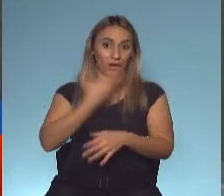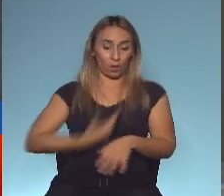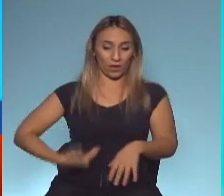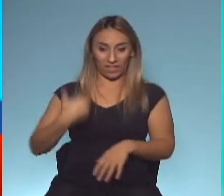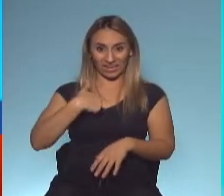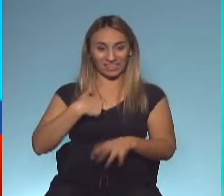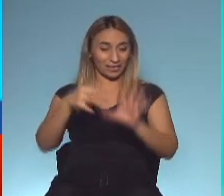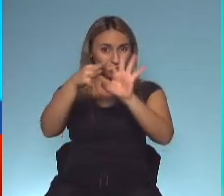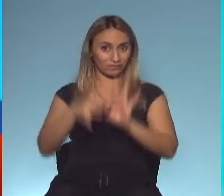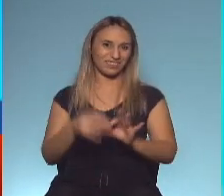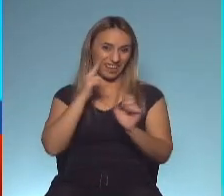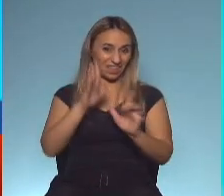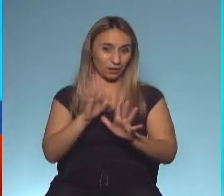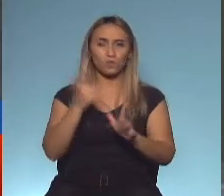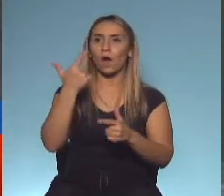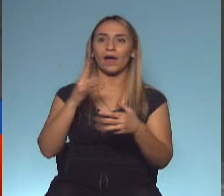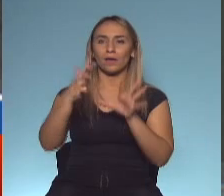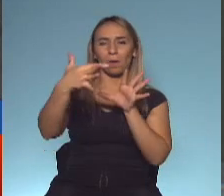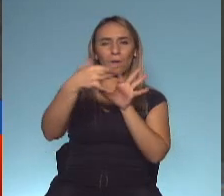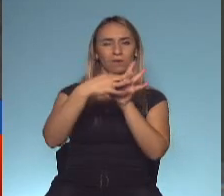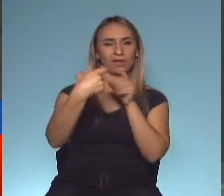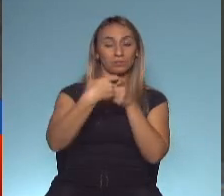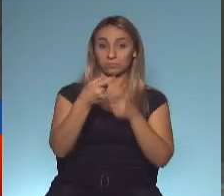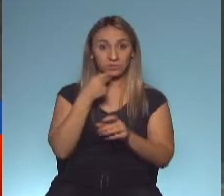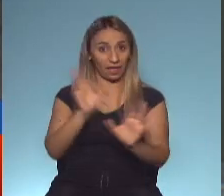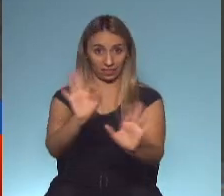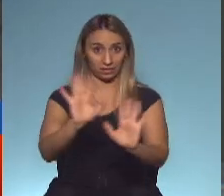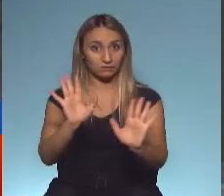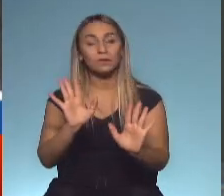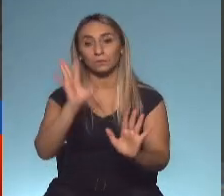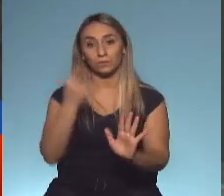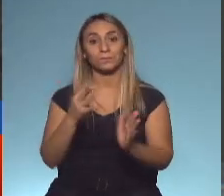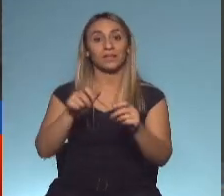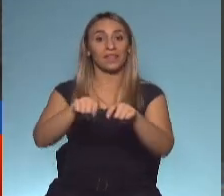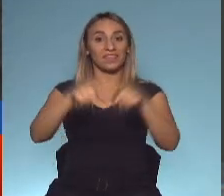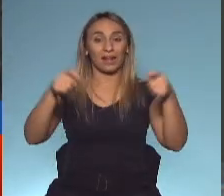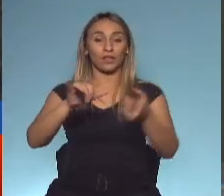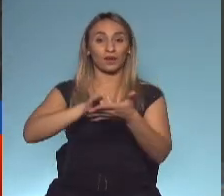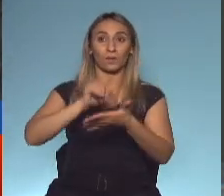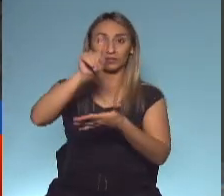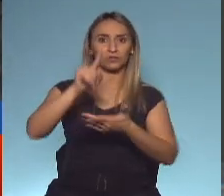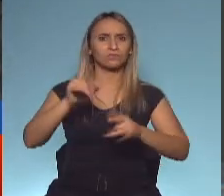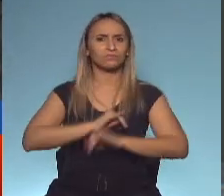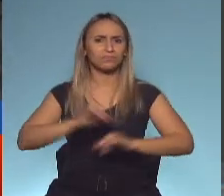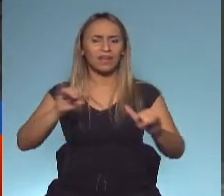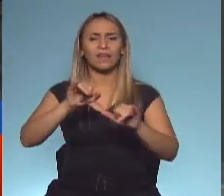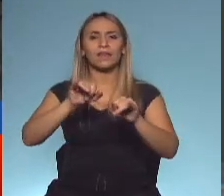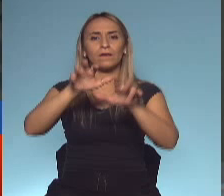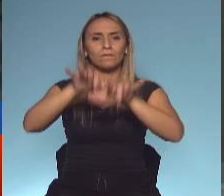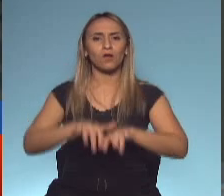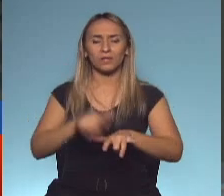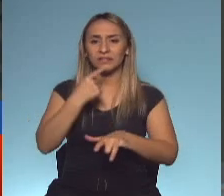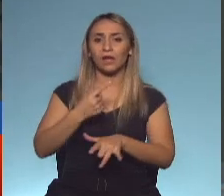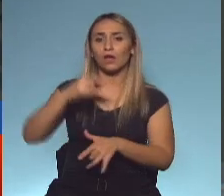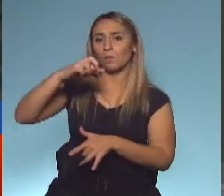claro que no. No tiene pauta, por lo menos, del gobierno argentino. Bueno, publicó un informe, una nota en realidad, basado en informes, dice: Pfizer no solo ha